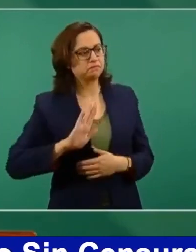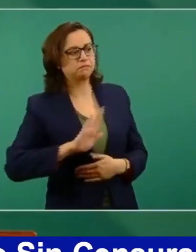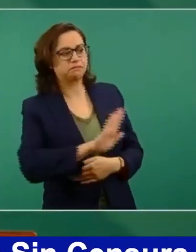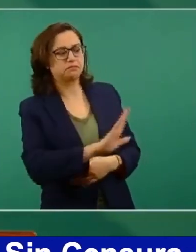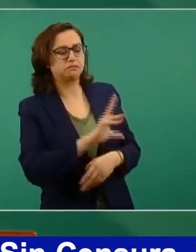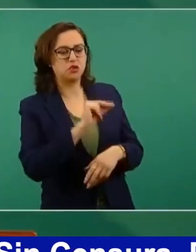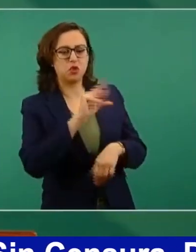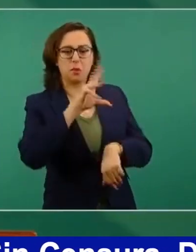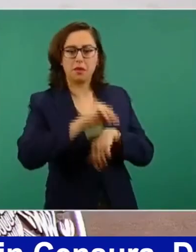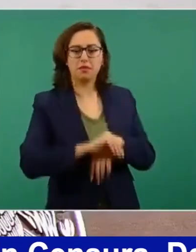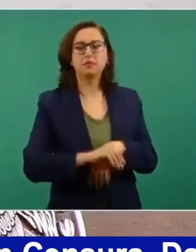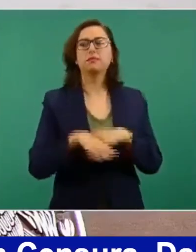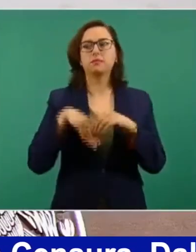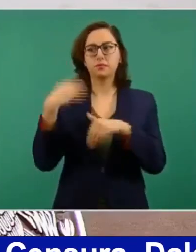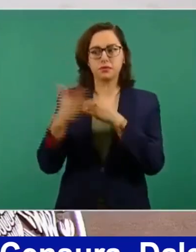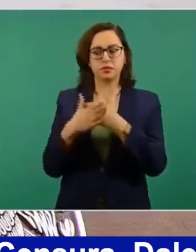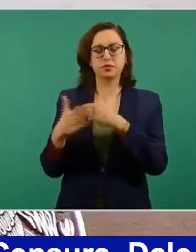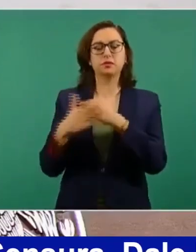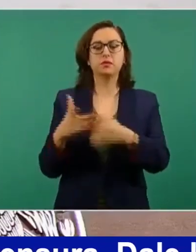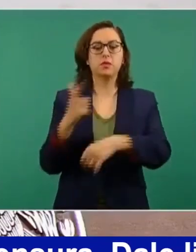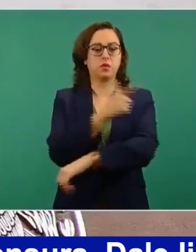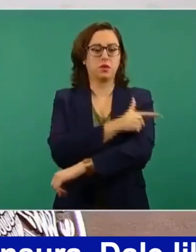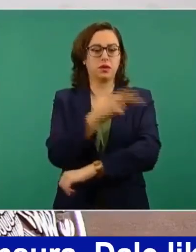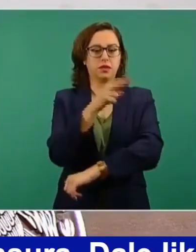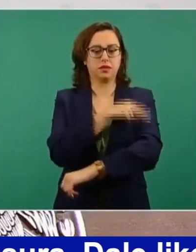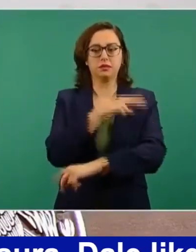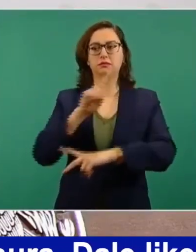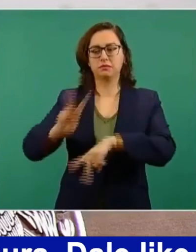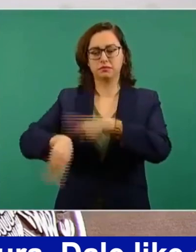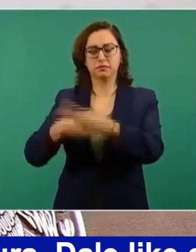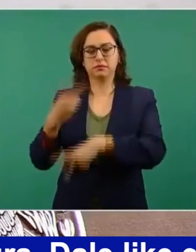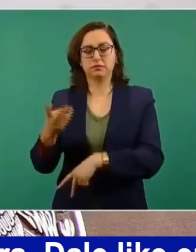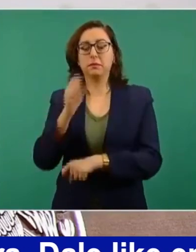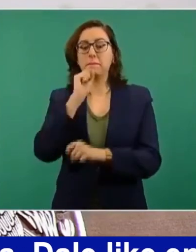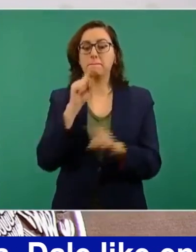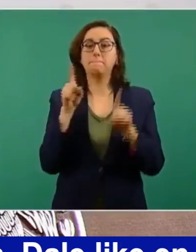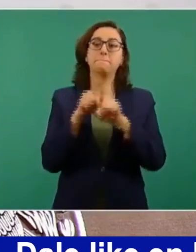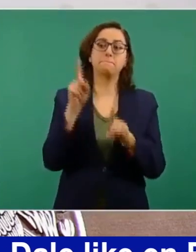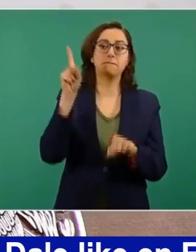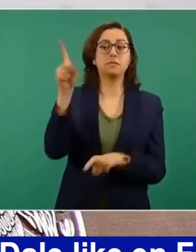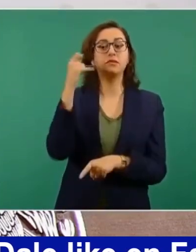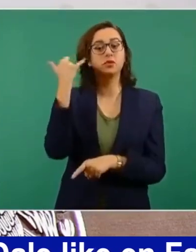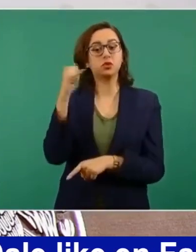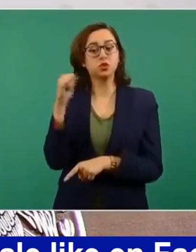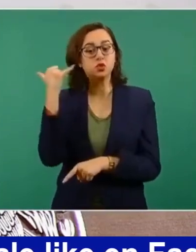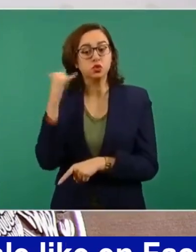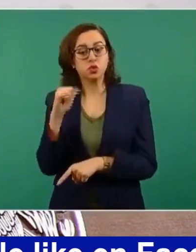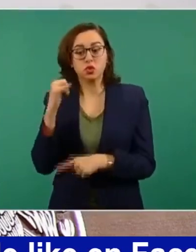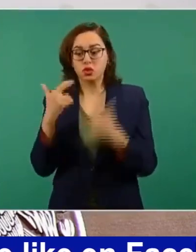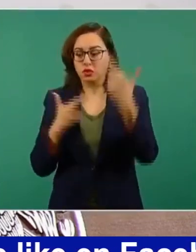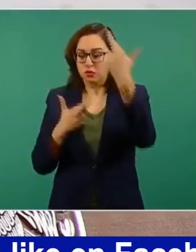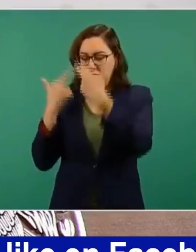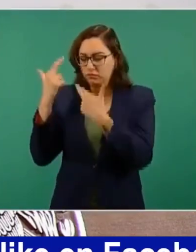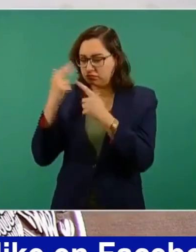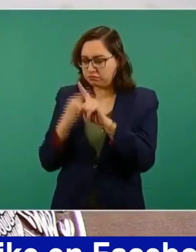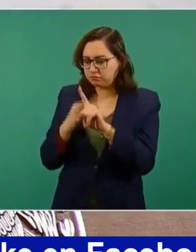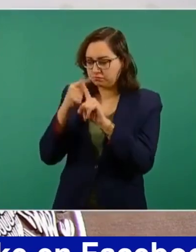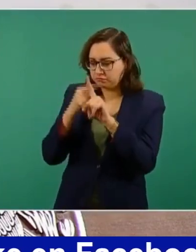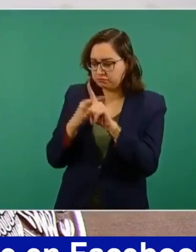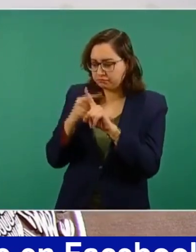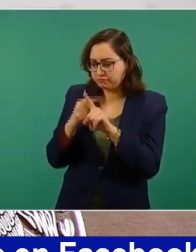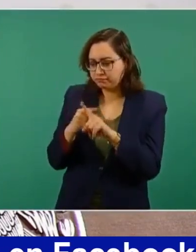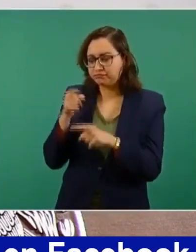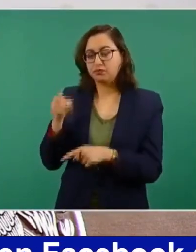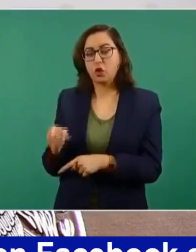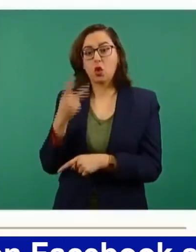Guardia Nacional. Durante una visita a otra estación en Umán, Yucatán, una vez realizadas las pruebas volumétricas, se detectó que entregaba